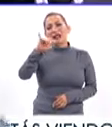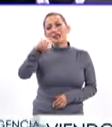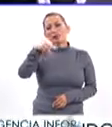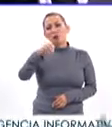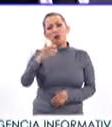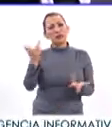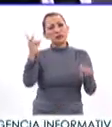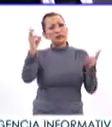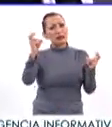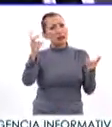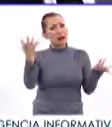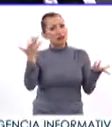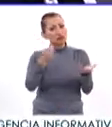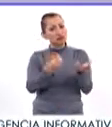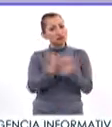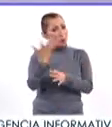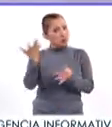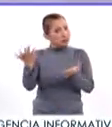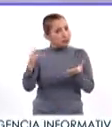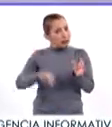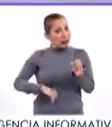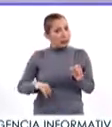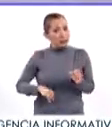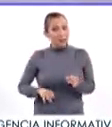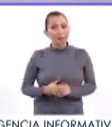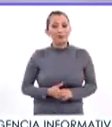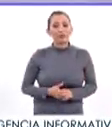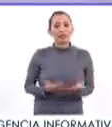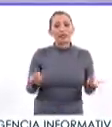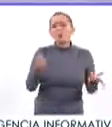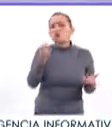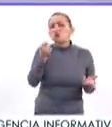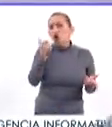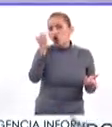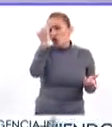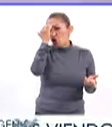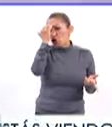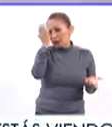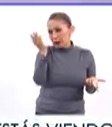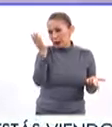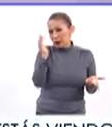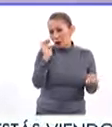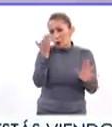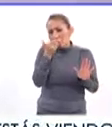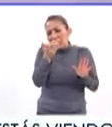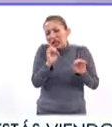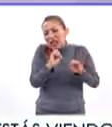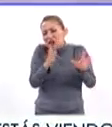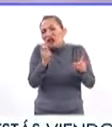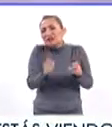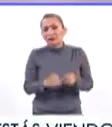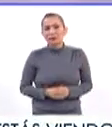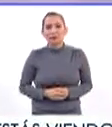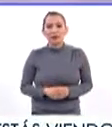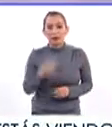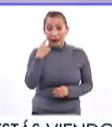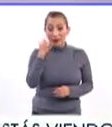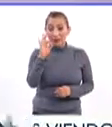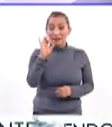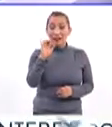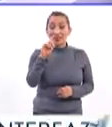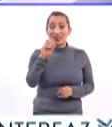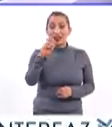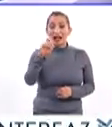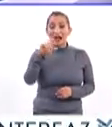tema muy actual, muy interesante y poco conocido, ¿no? Bueno, poco bien entendido. Sin duda alguna, es que el